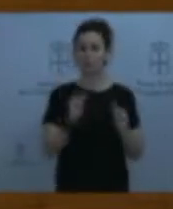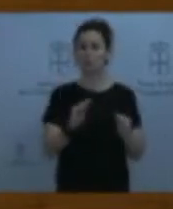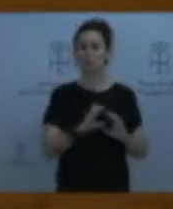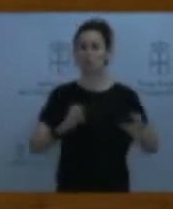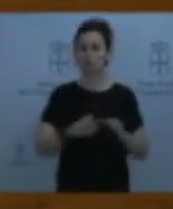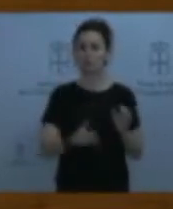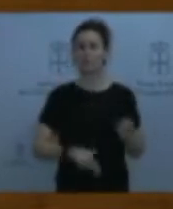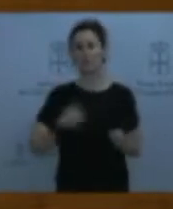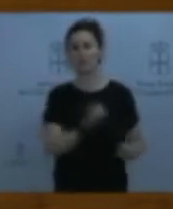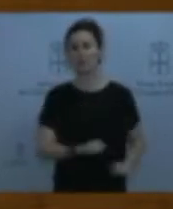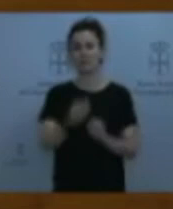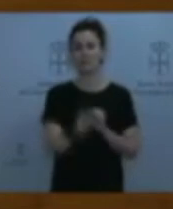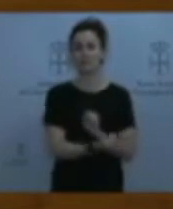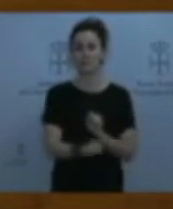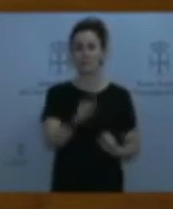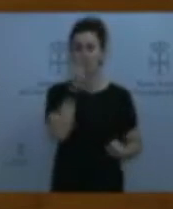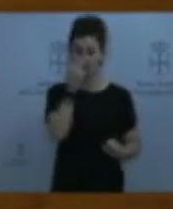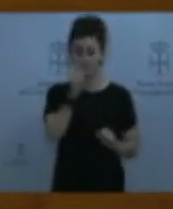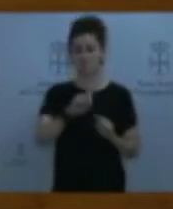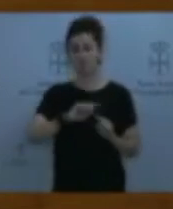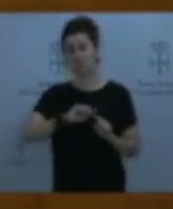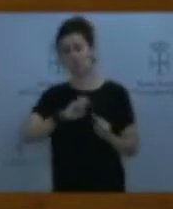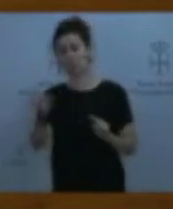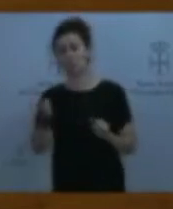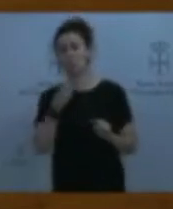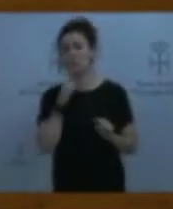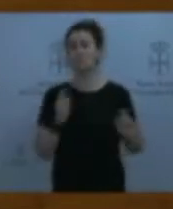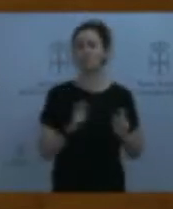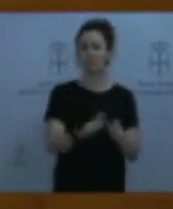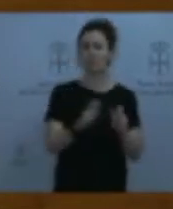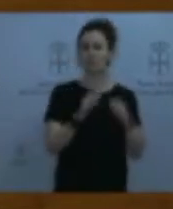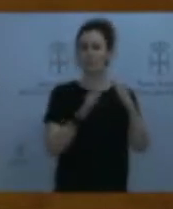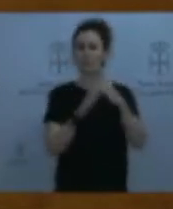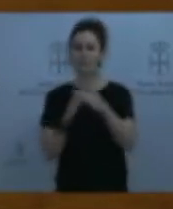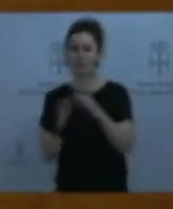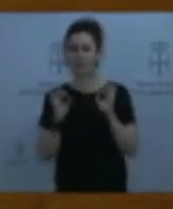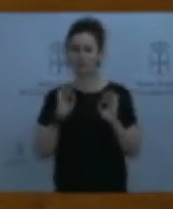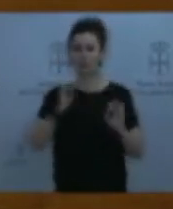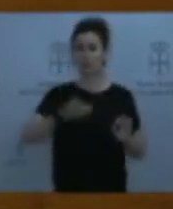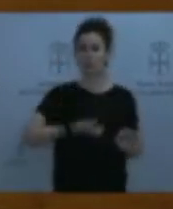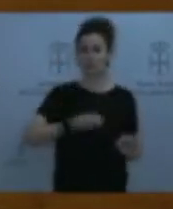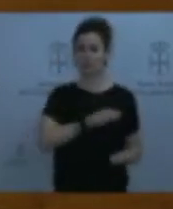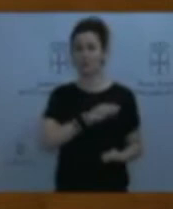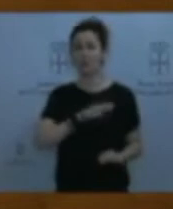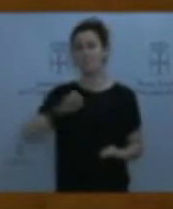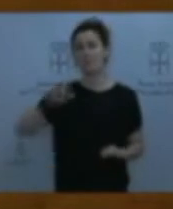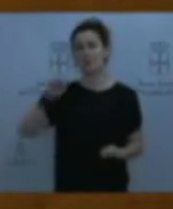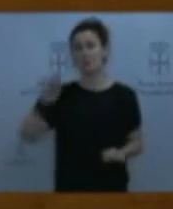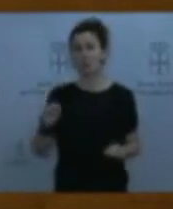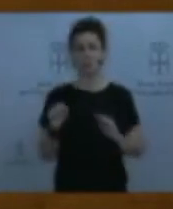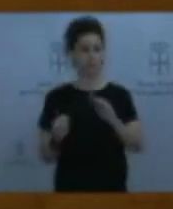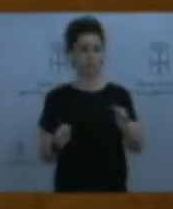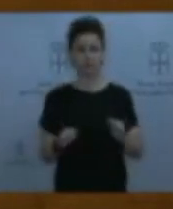esos intereses. Y por otro lado tenemos un segundo bloqueo del otro representante del Ayuntamiento de Gijón en el patronato, de Marta Rodil, donde hay un